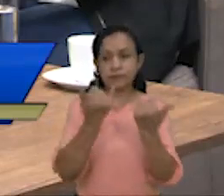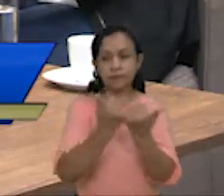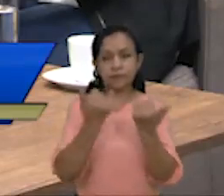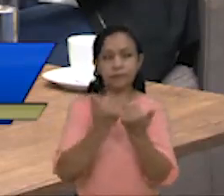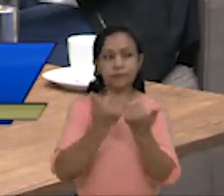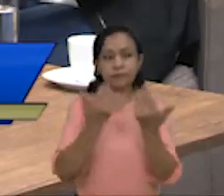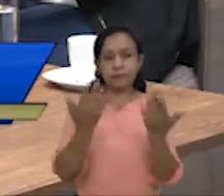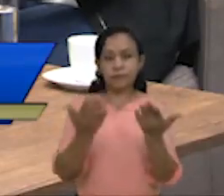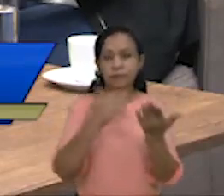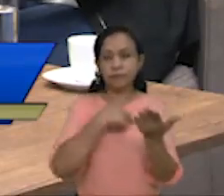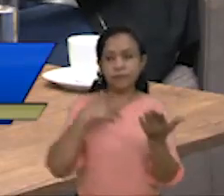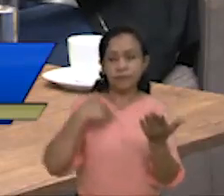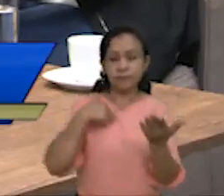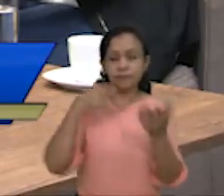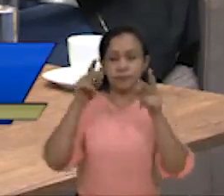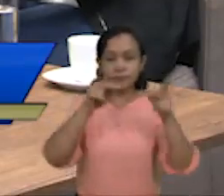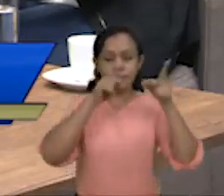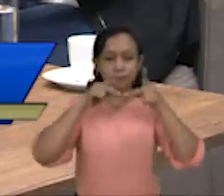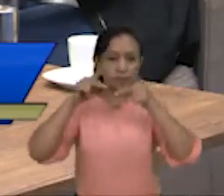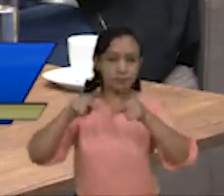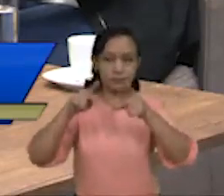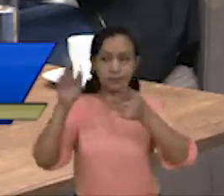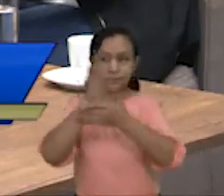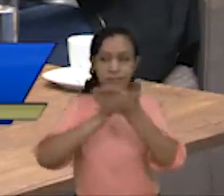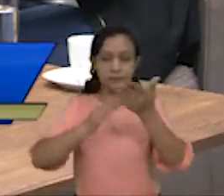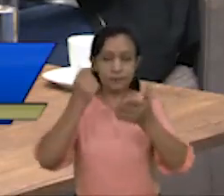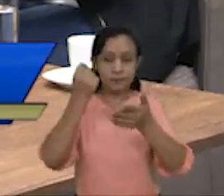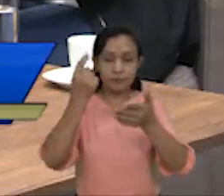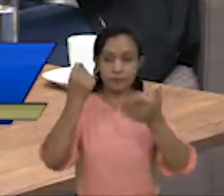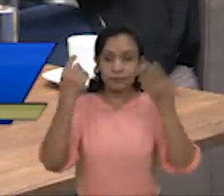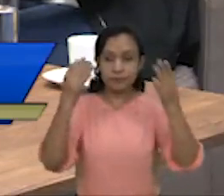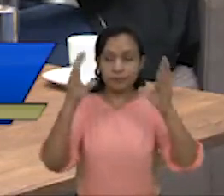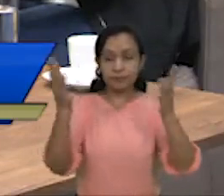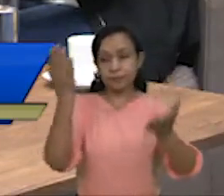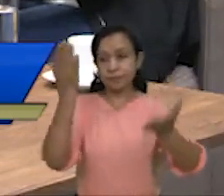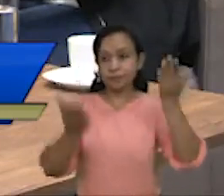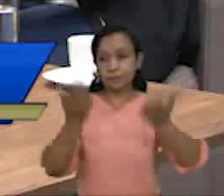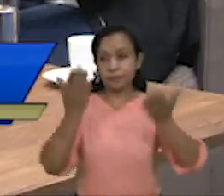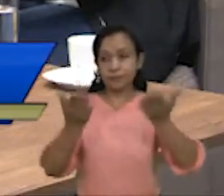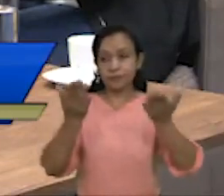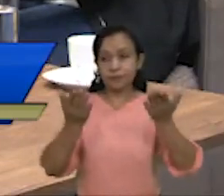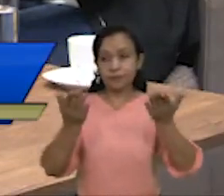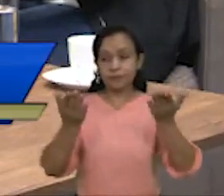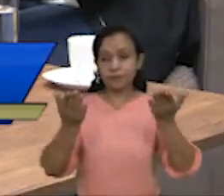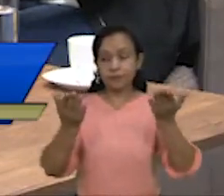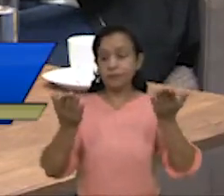por preferencia de las personas, a veces tal vez por falta de condiciones, o a lo mejor nos pueden ahora sintonizar por